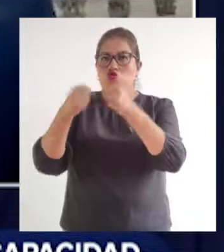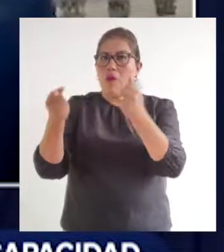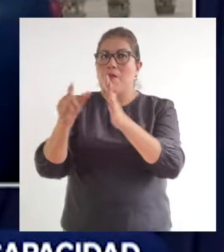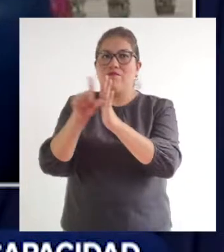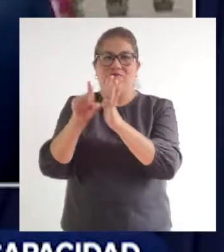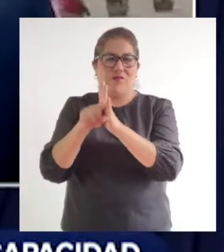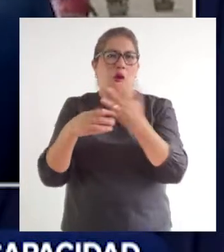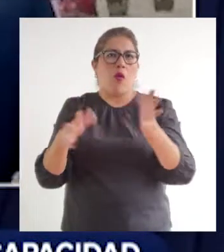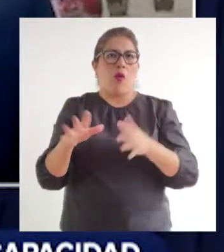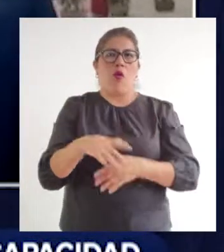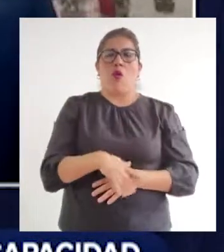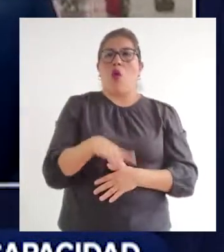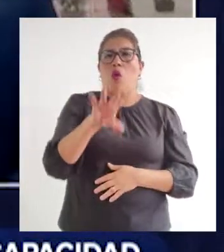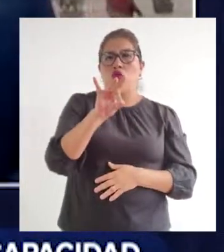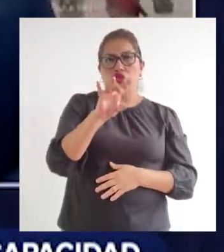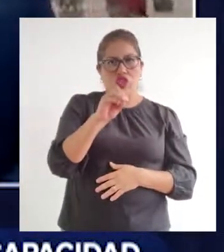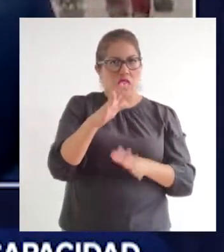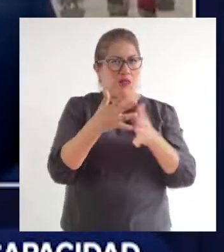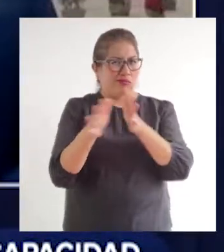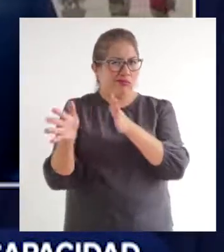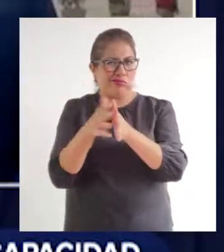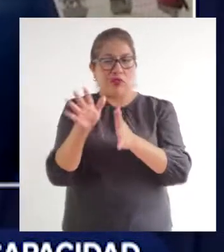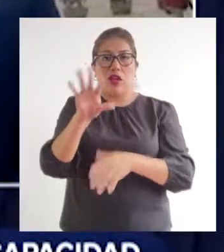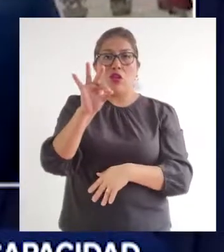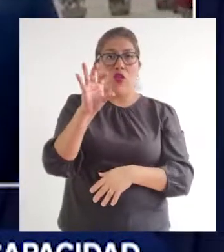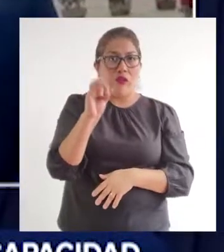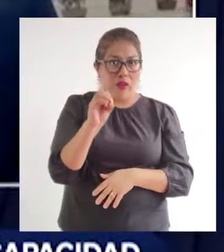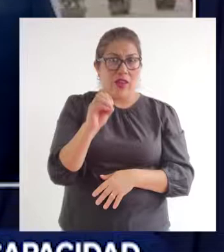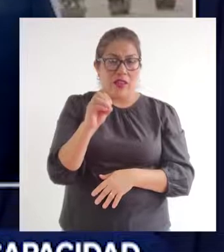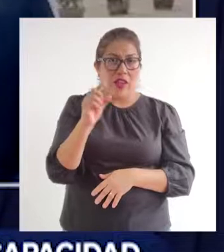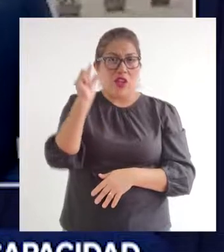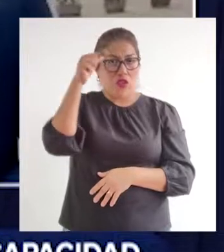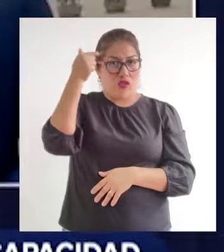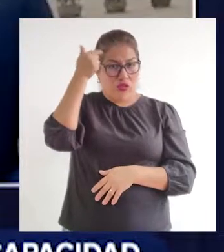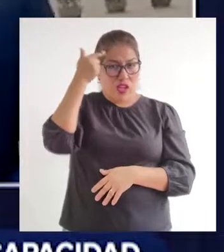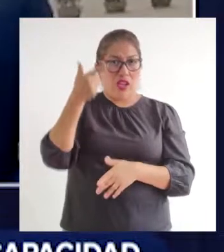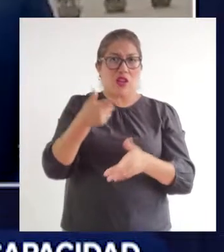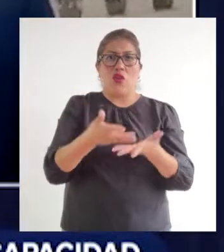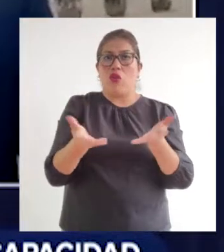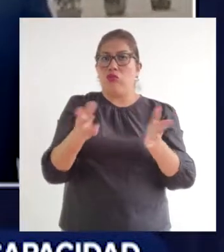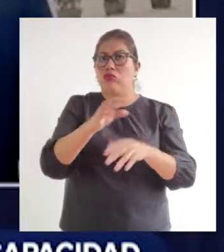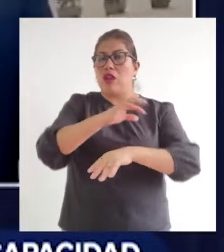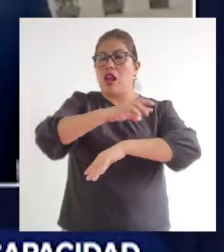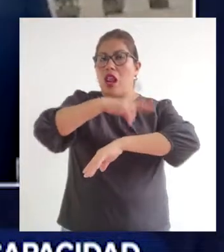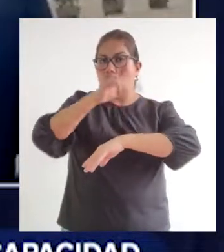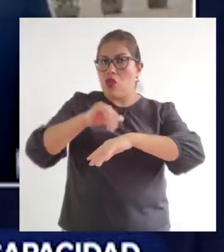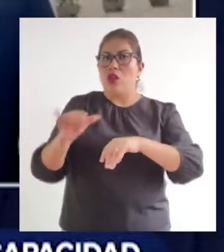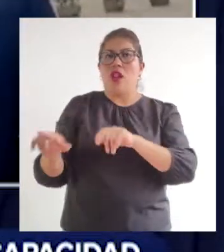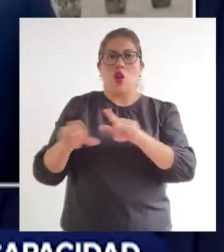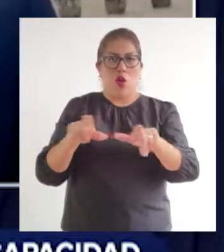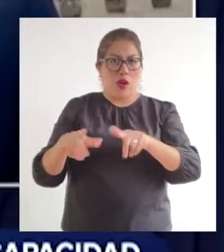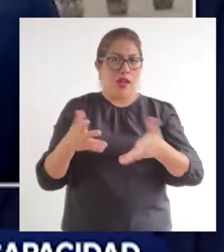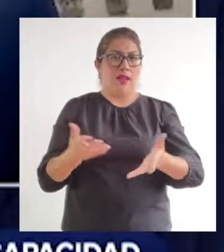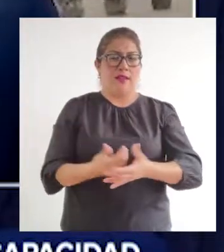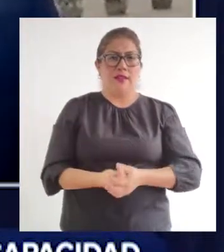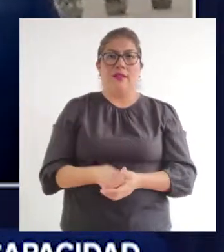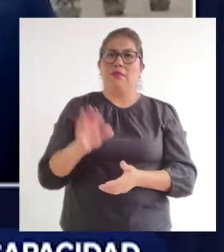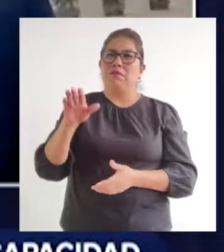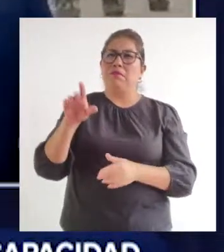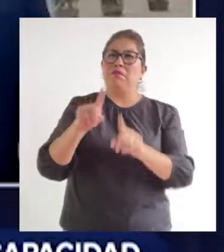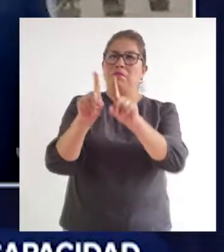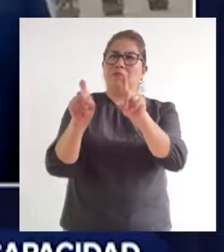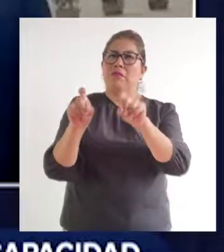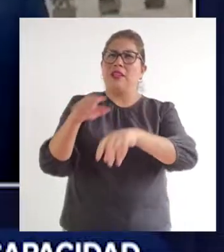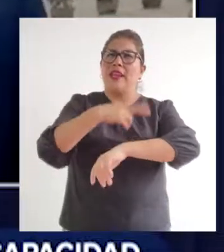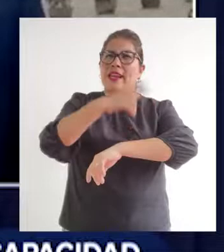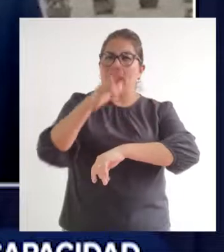unos 80 o 90 gobiernos locales y gobiernos regionales, entre provinciales y distritales. Y si hablamos de estas